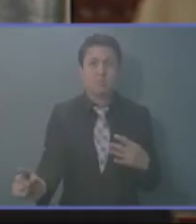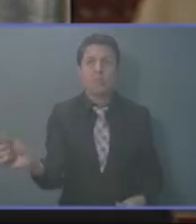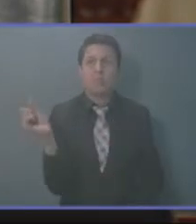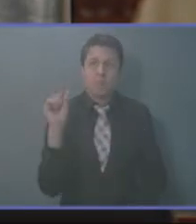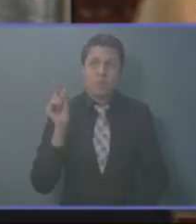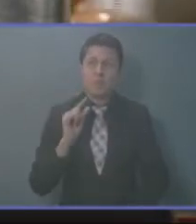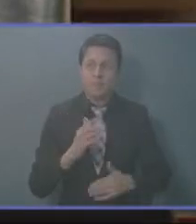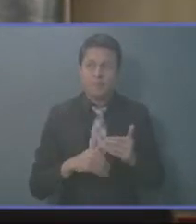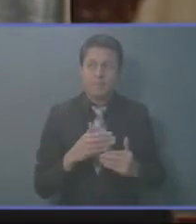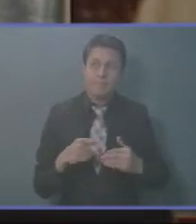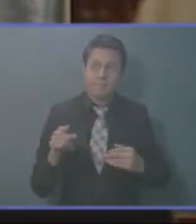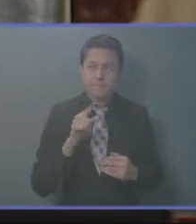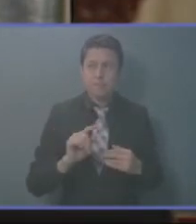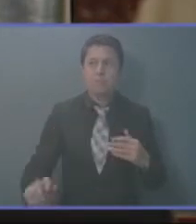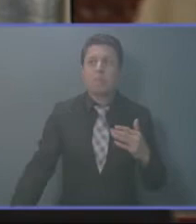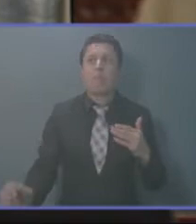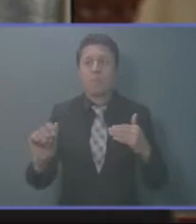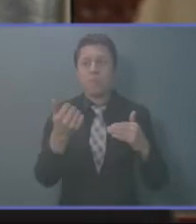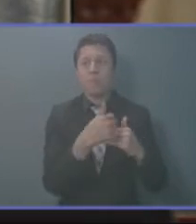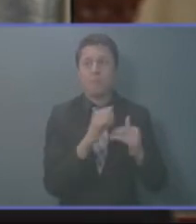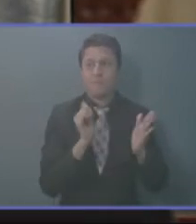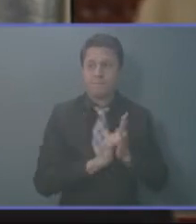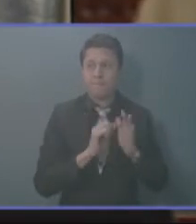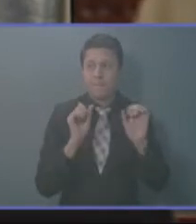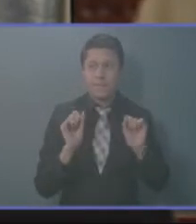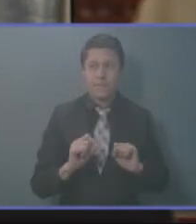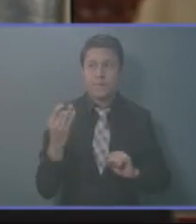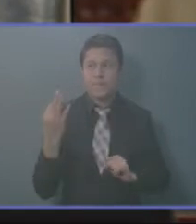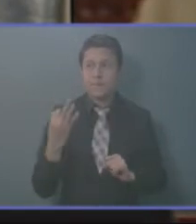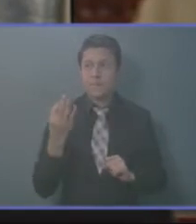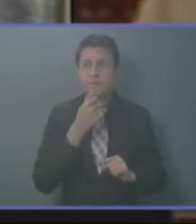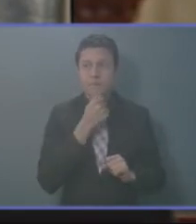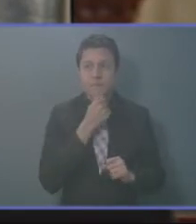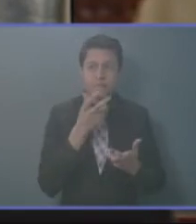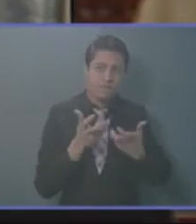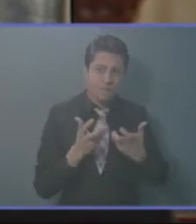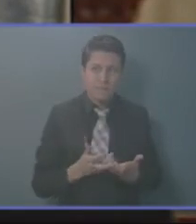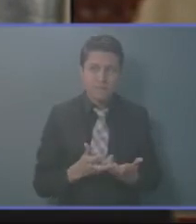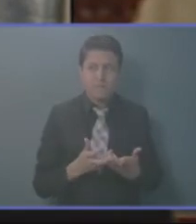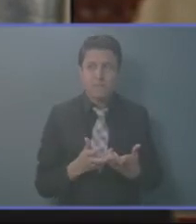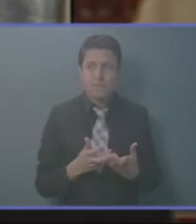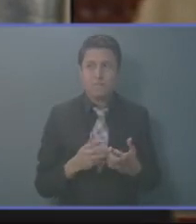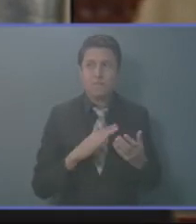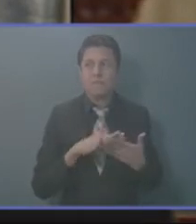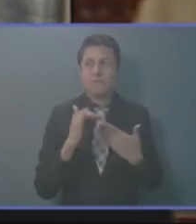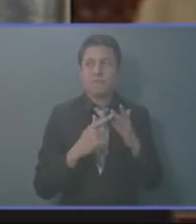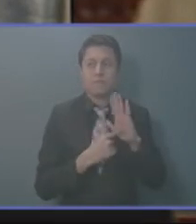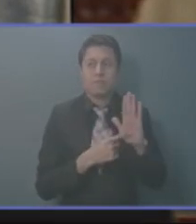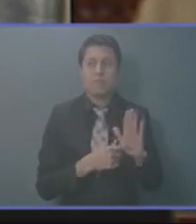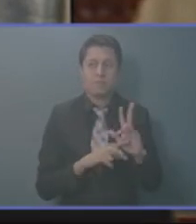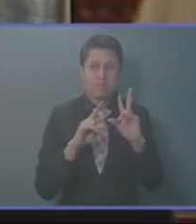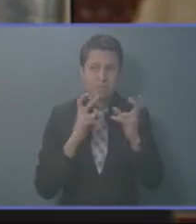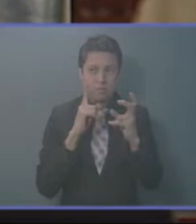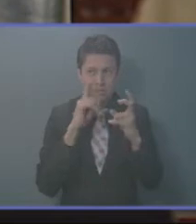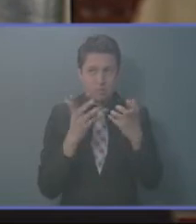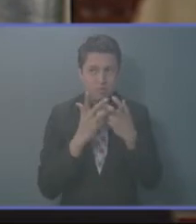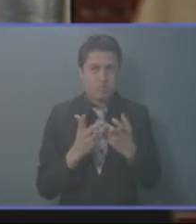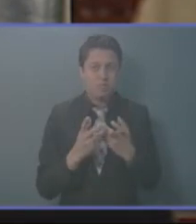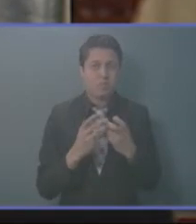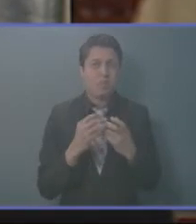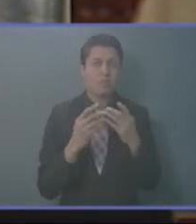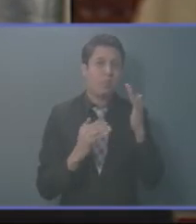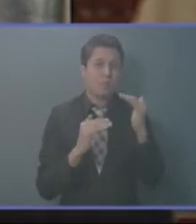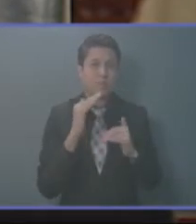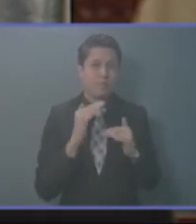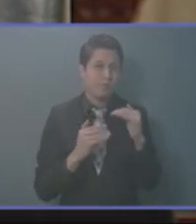de trámite, por lo cual el órgano ejecutivo no le fue requerido ningún estudio, ni proyección sobre el impacto en el equilibrio presupuestario